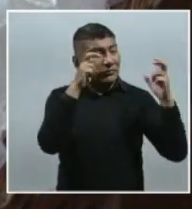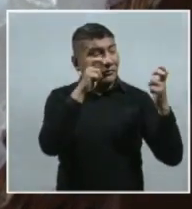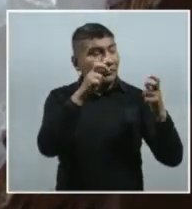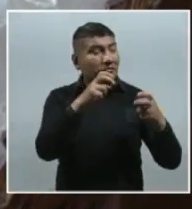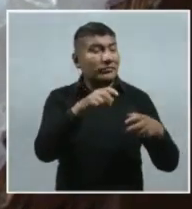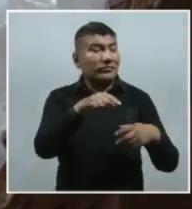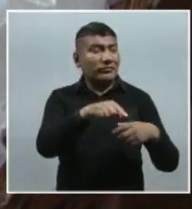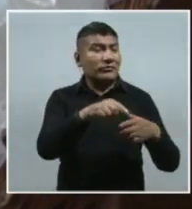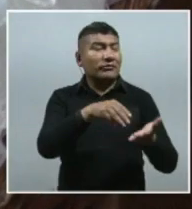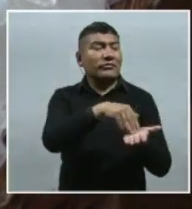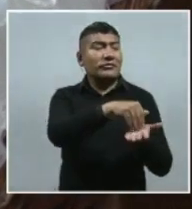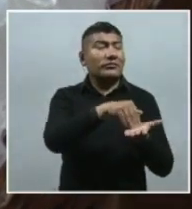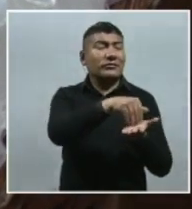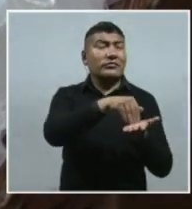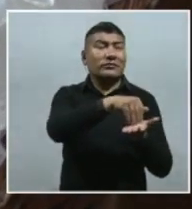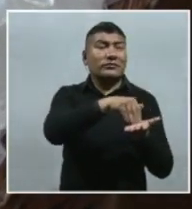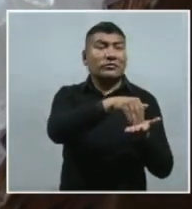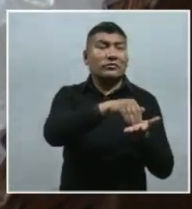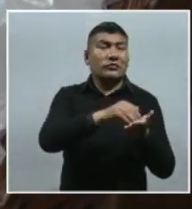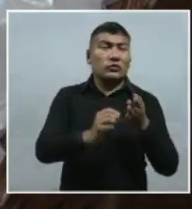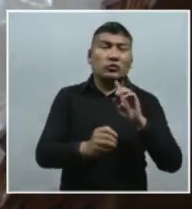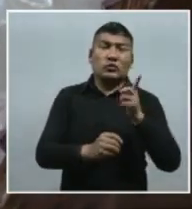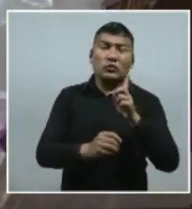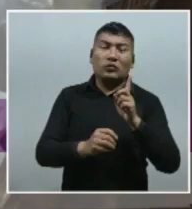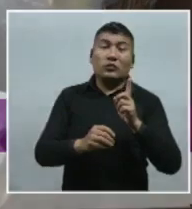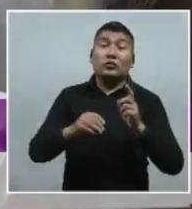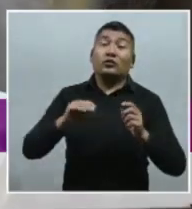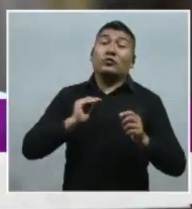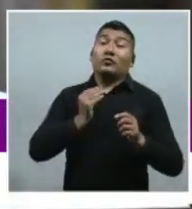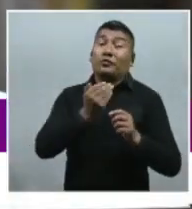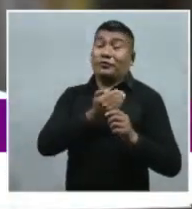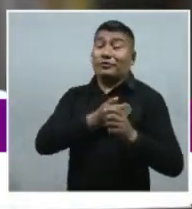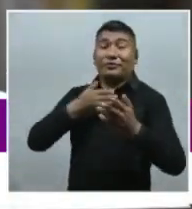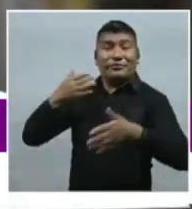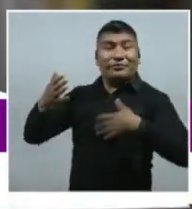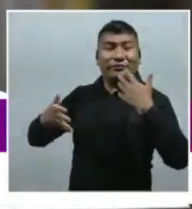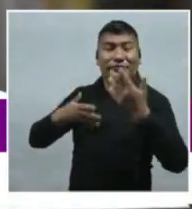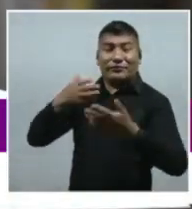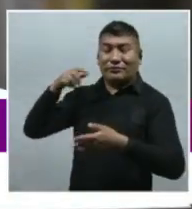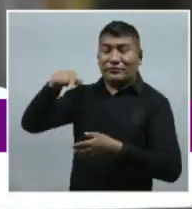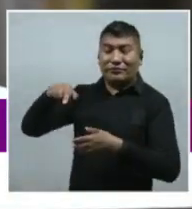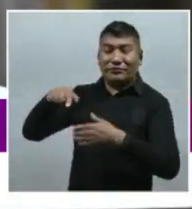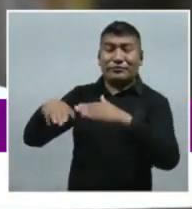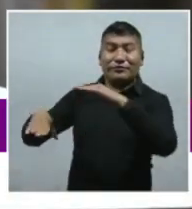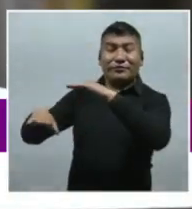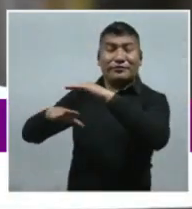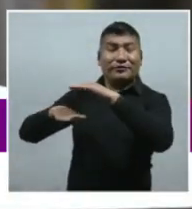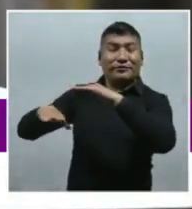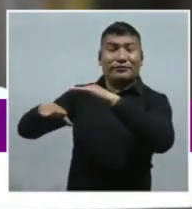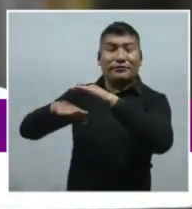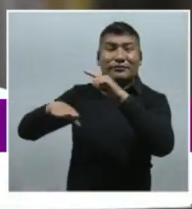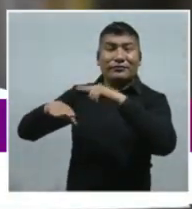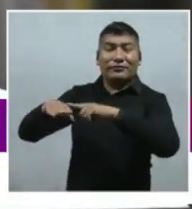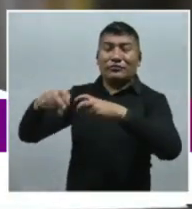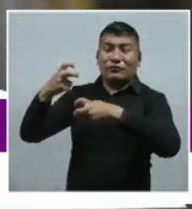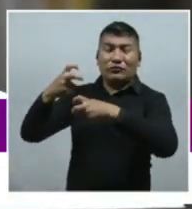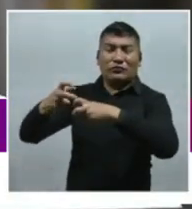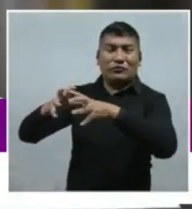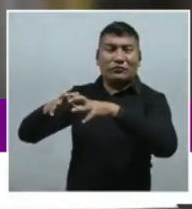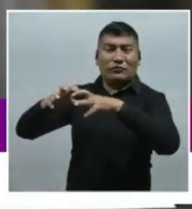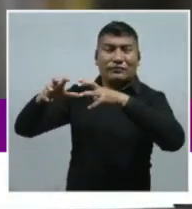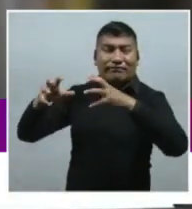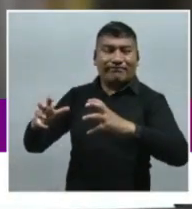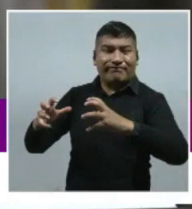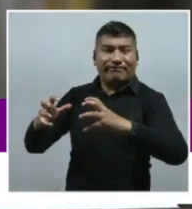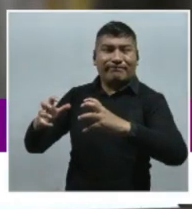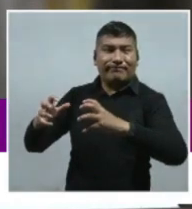movedizas sino que nuestra felicidad esté fundada sobre una roca firme